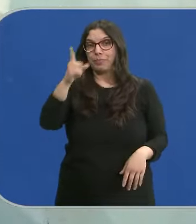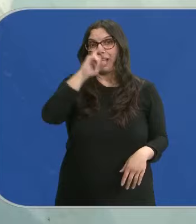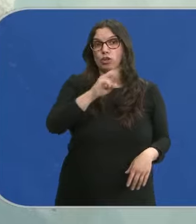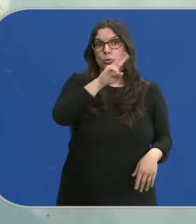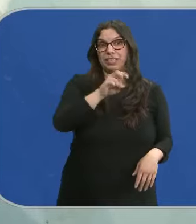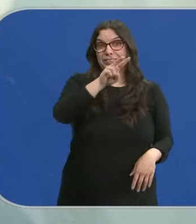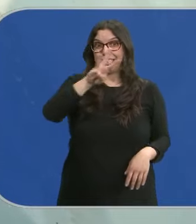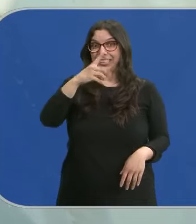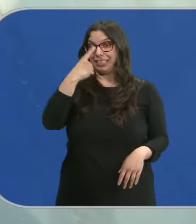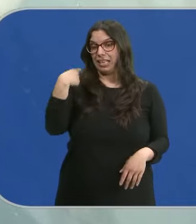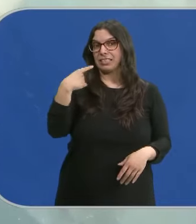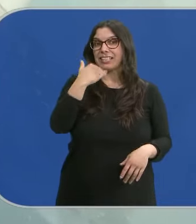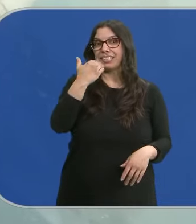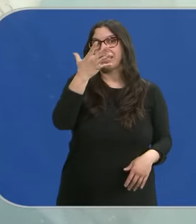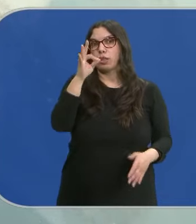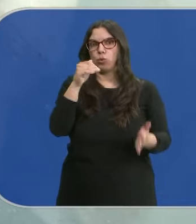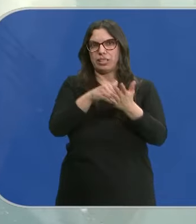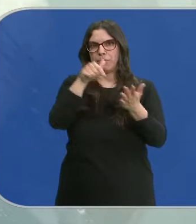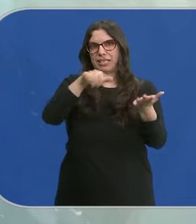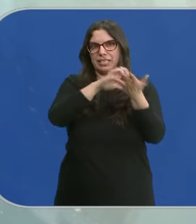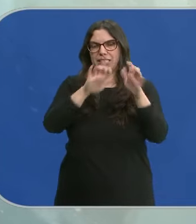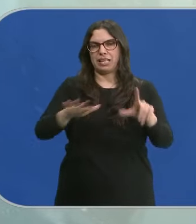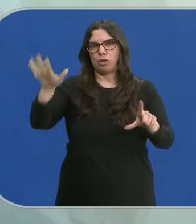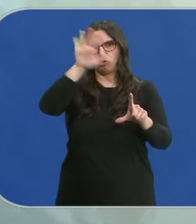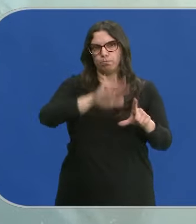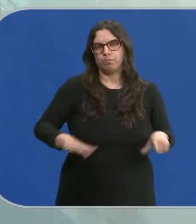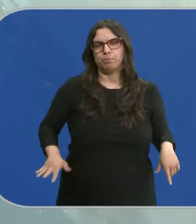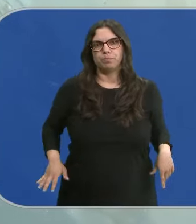2023 rondaron las 50.000 en Castilla y León.